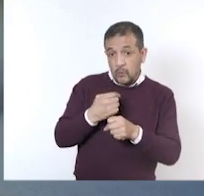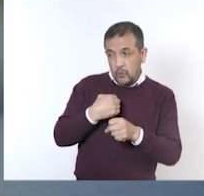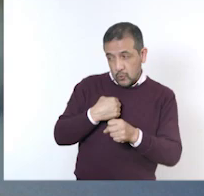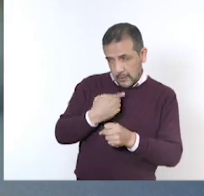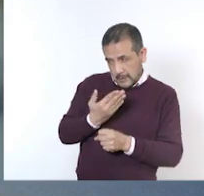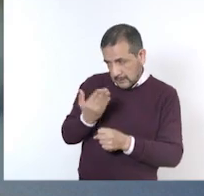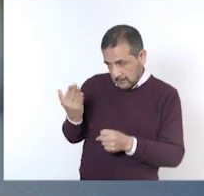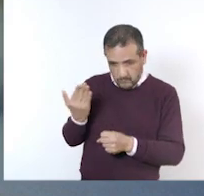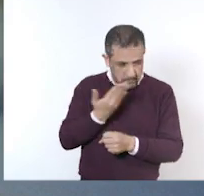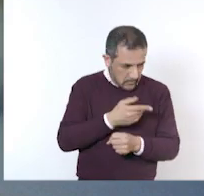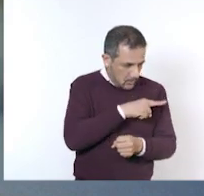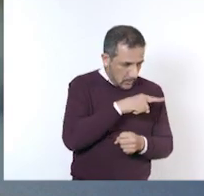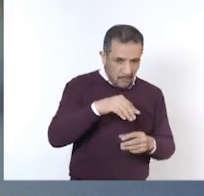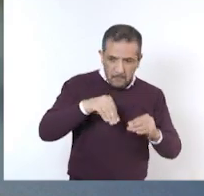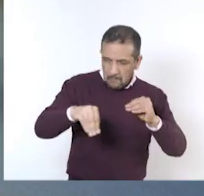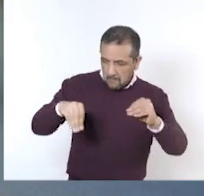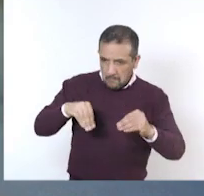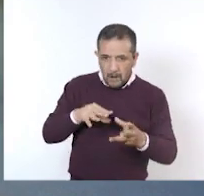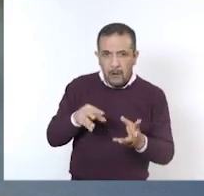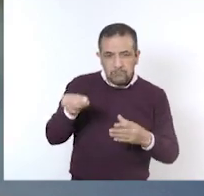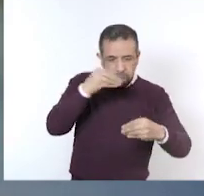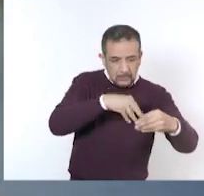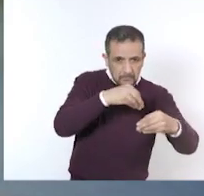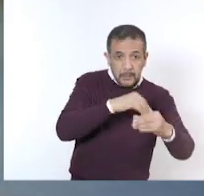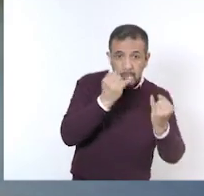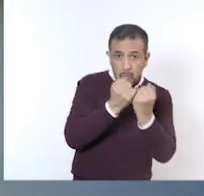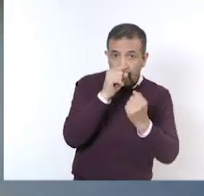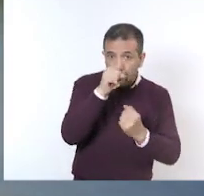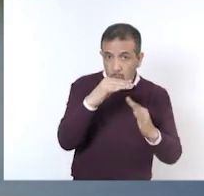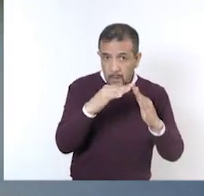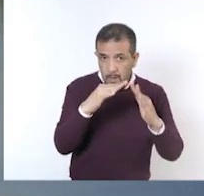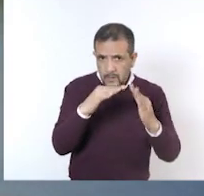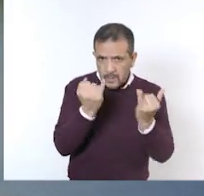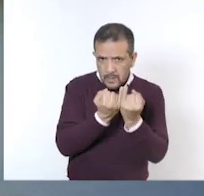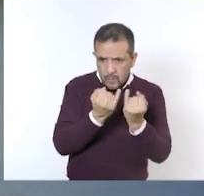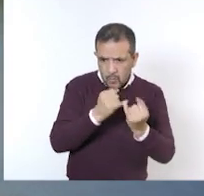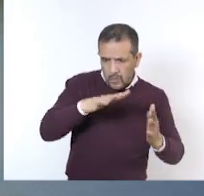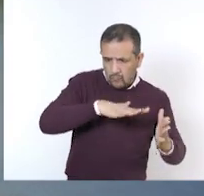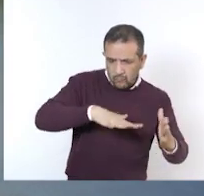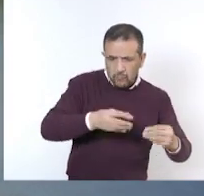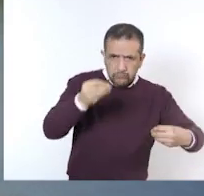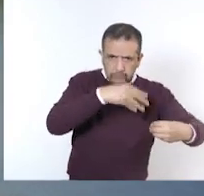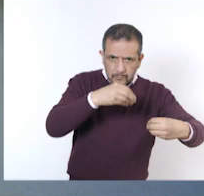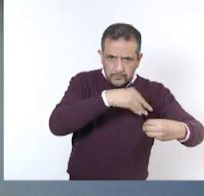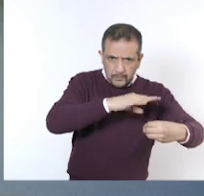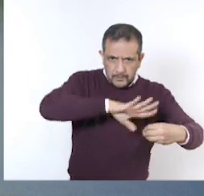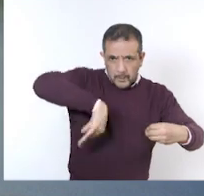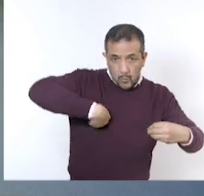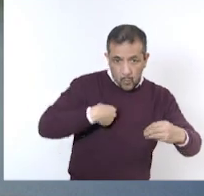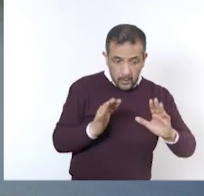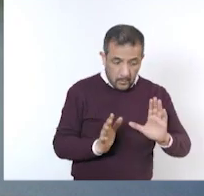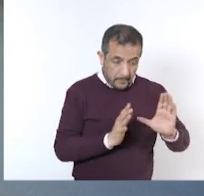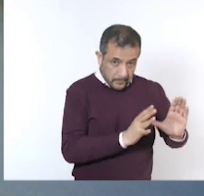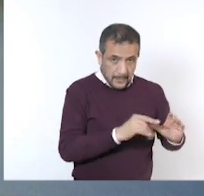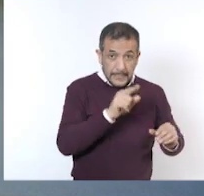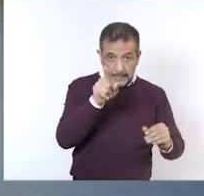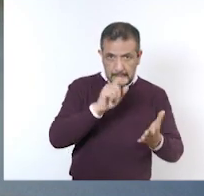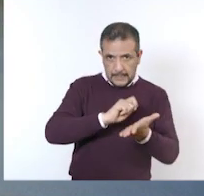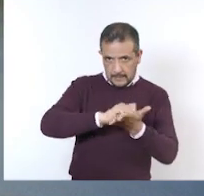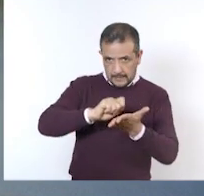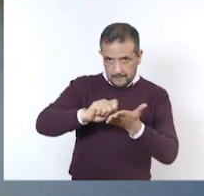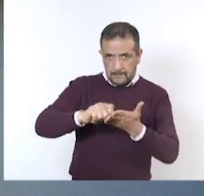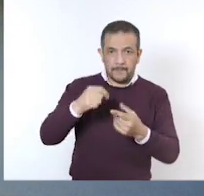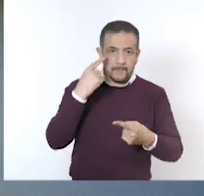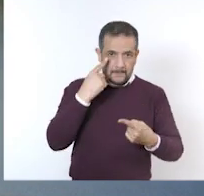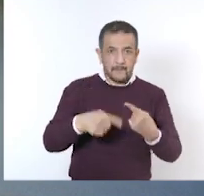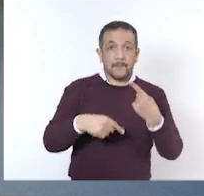compartírselos, ¿les puedo pedir si me ayudan a recoger el material? Ah, claro. Buen punto. Tú también en casa recoge el material con el que trabajamos. Y toma